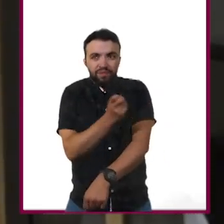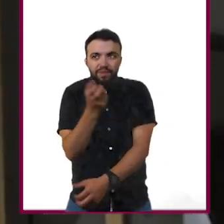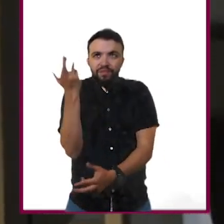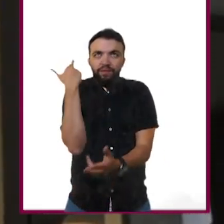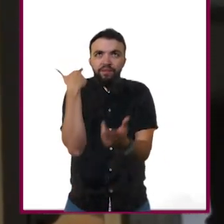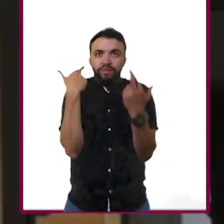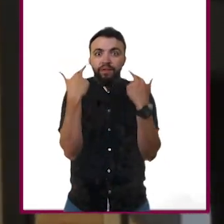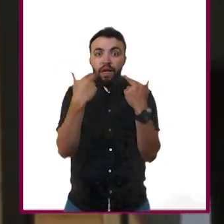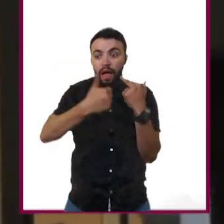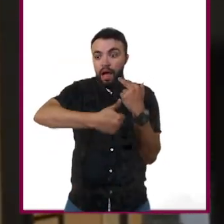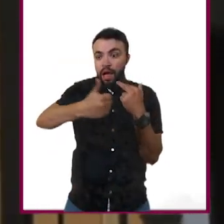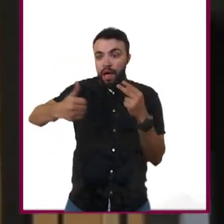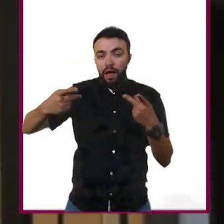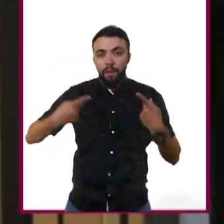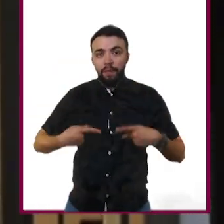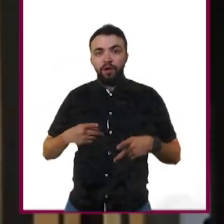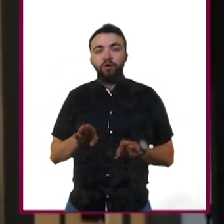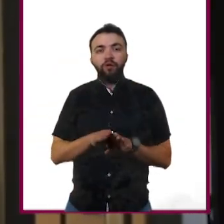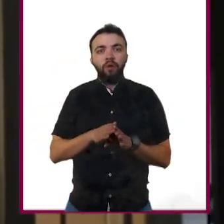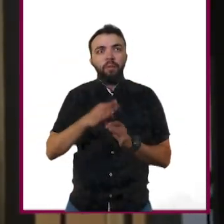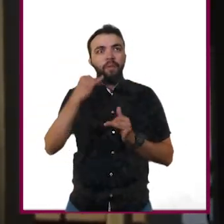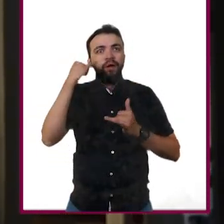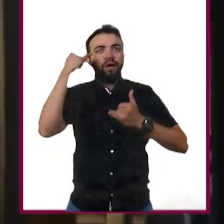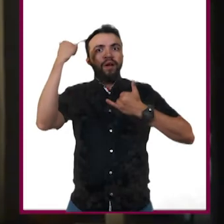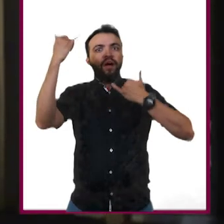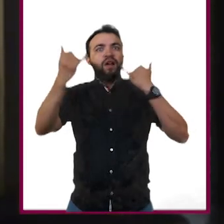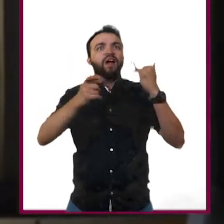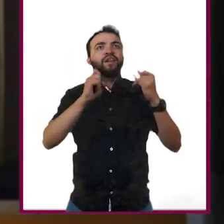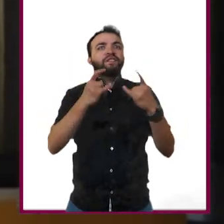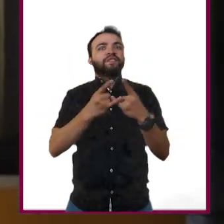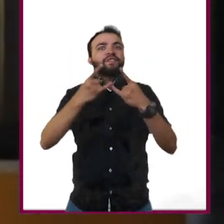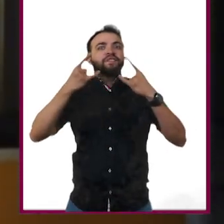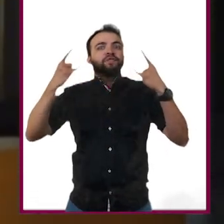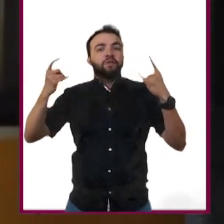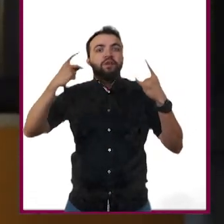es que cada persona desarrolle y construya su propia versión de la historia.